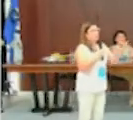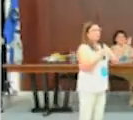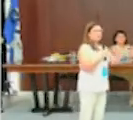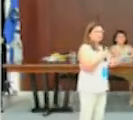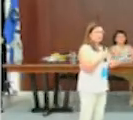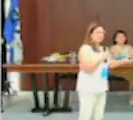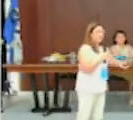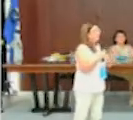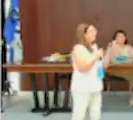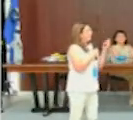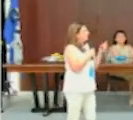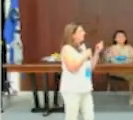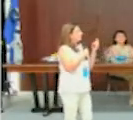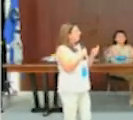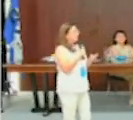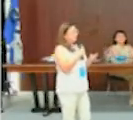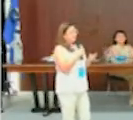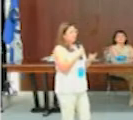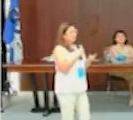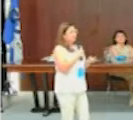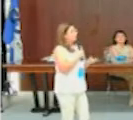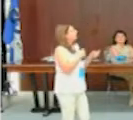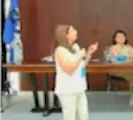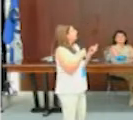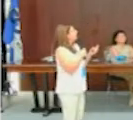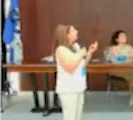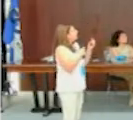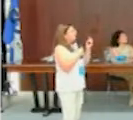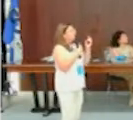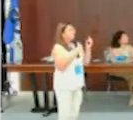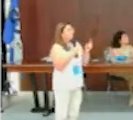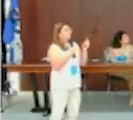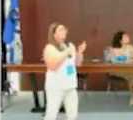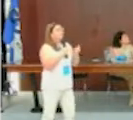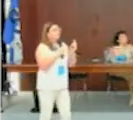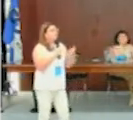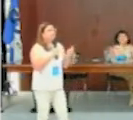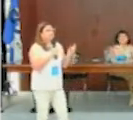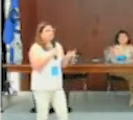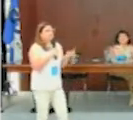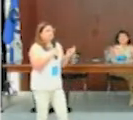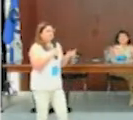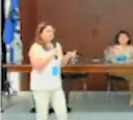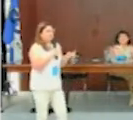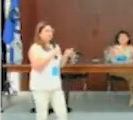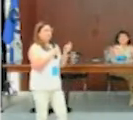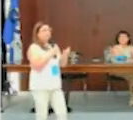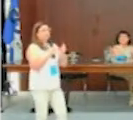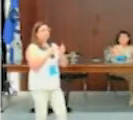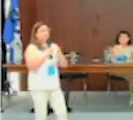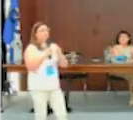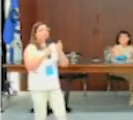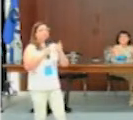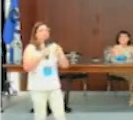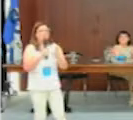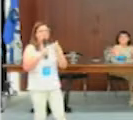al domicilio. Debe ser planificada y tenemos que cumplir todas las tareas en él. Todas las